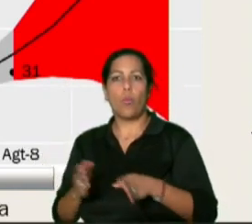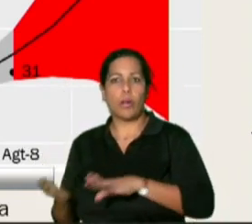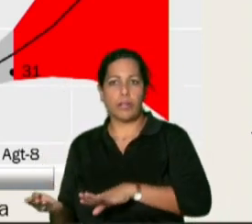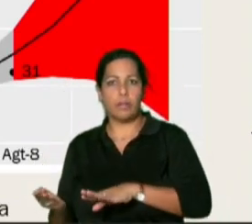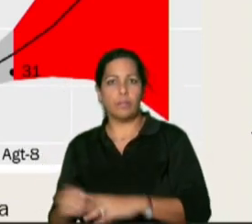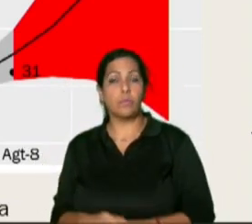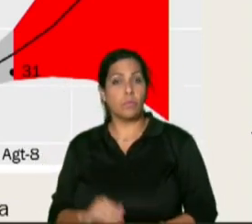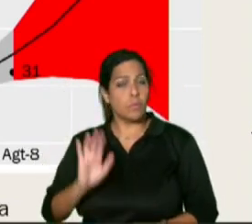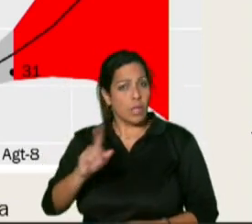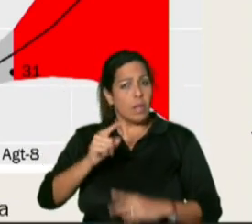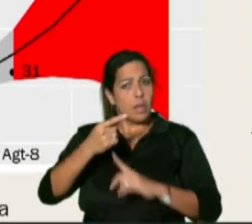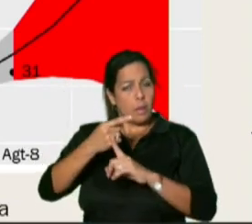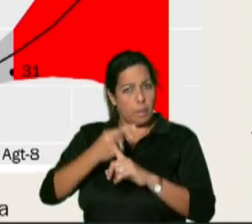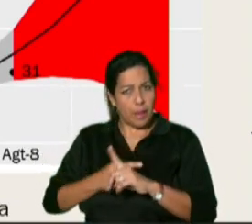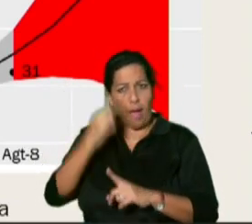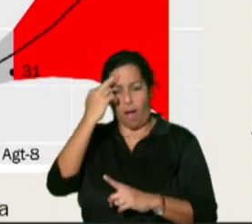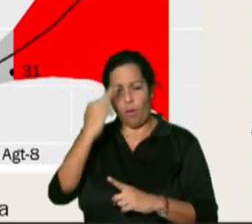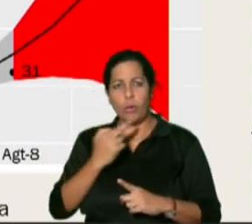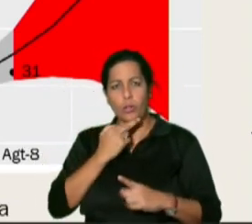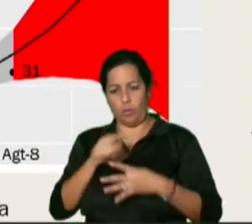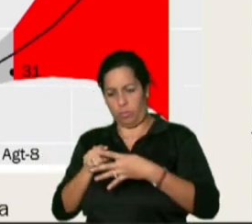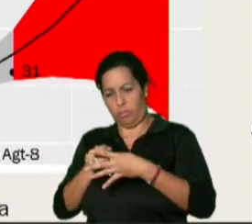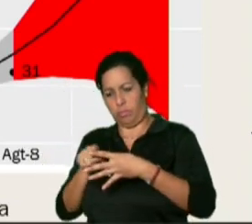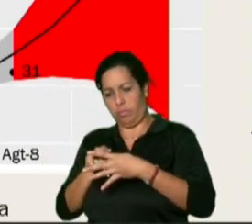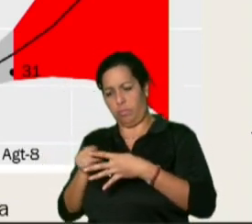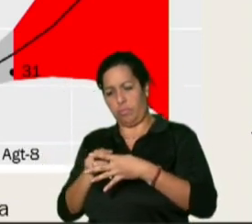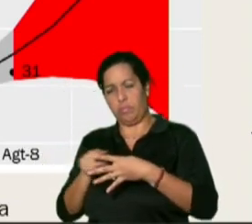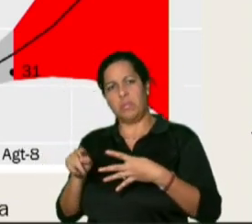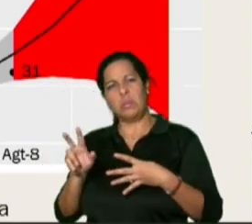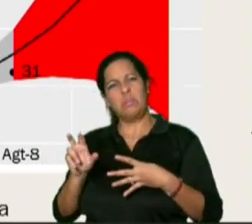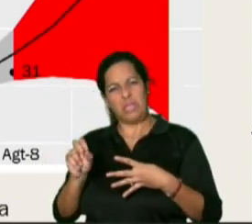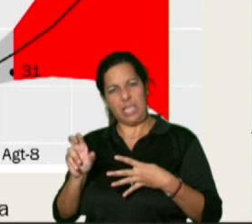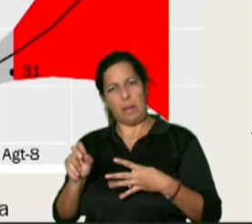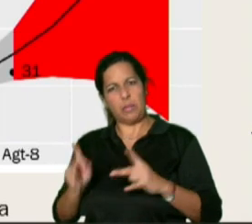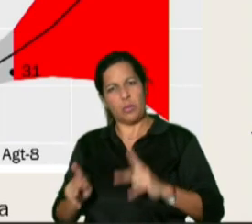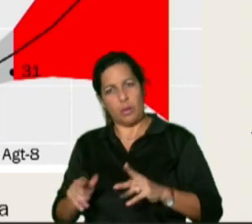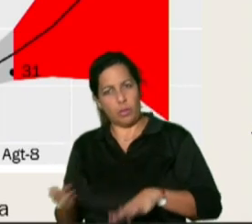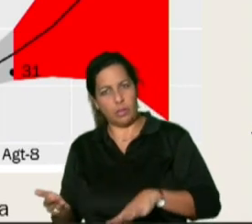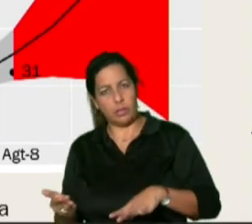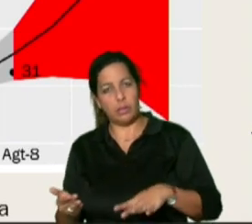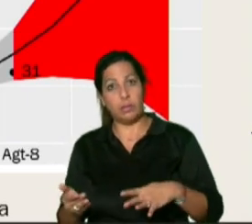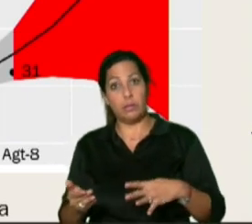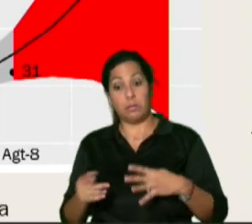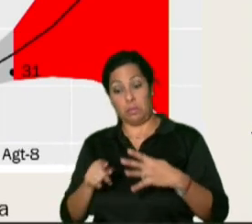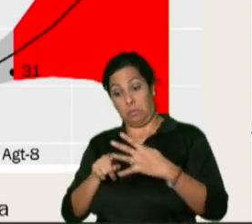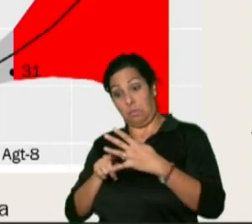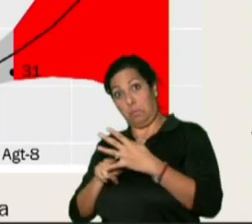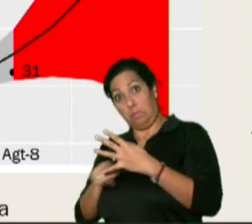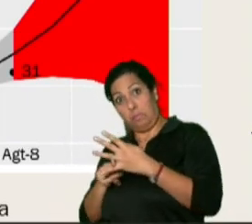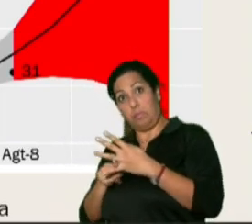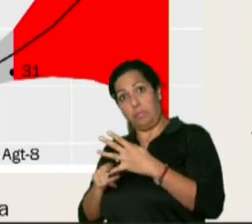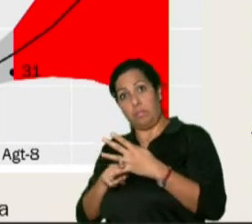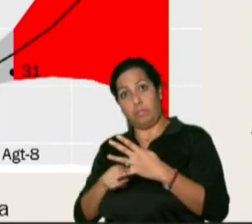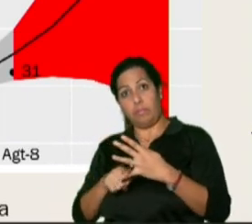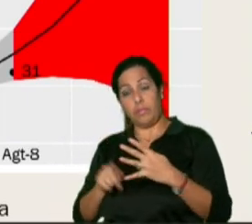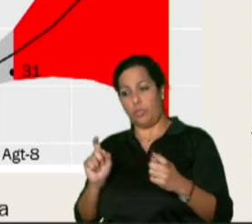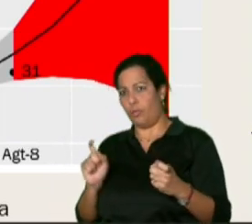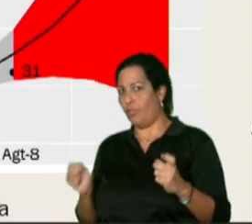agosto teníamos unas 30 y pico de muertes, pero ya para finales de agosto